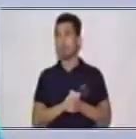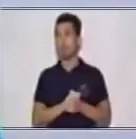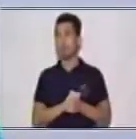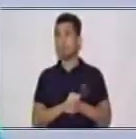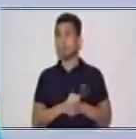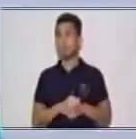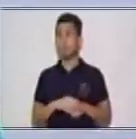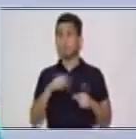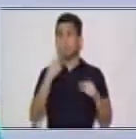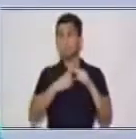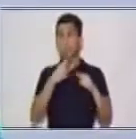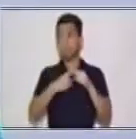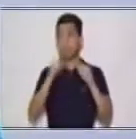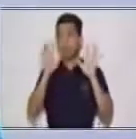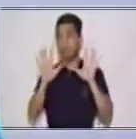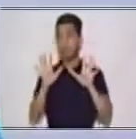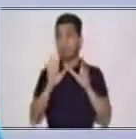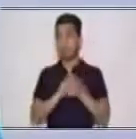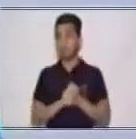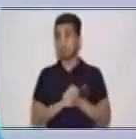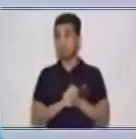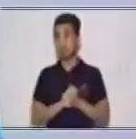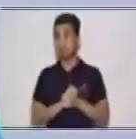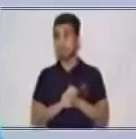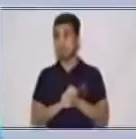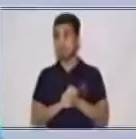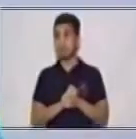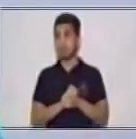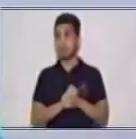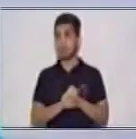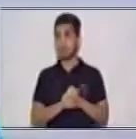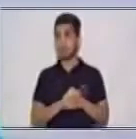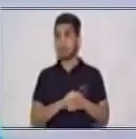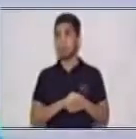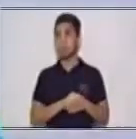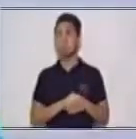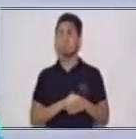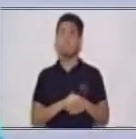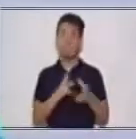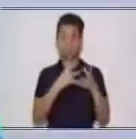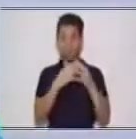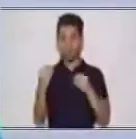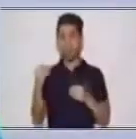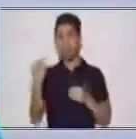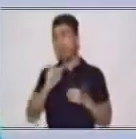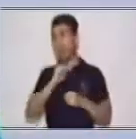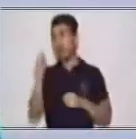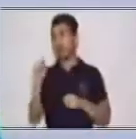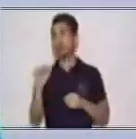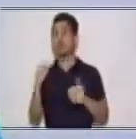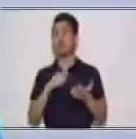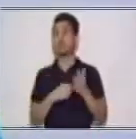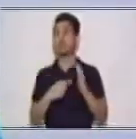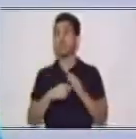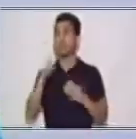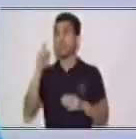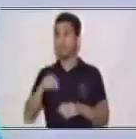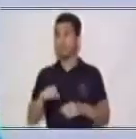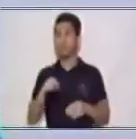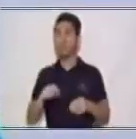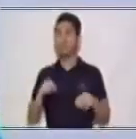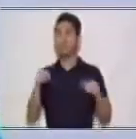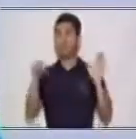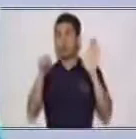por 10. Y recuérdese que el siguiente producto tiene que estar restando, ¿sí? Tiene que haber